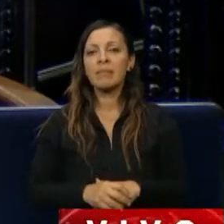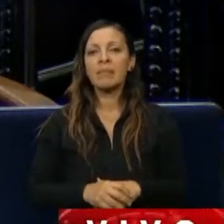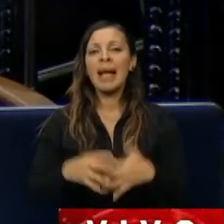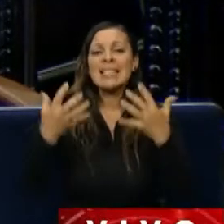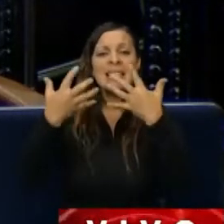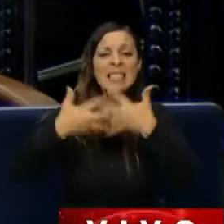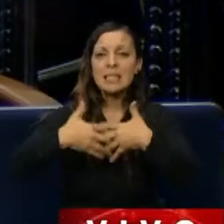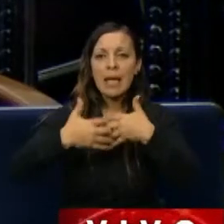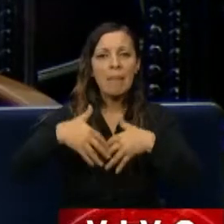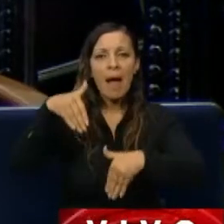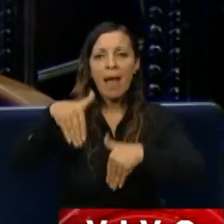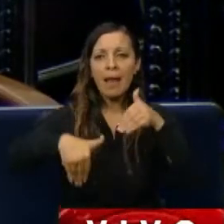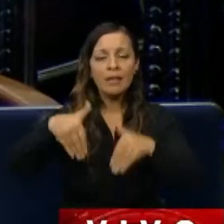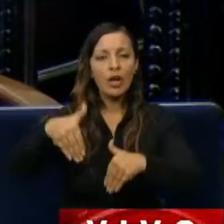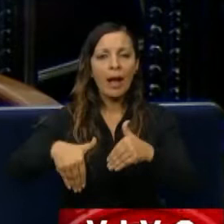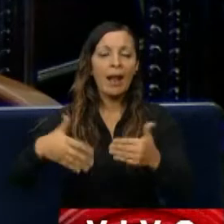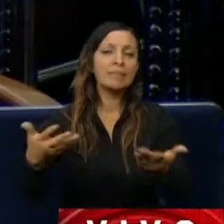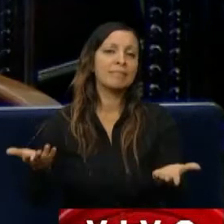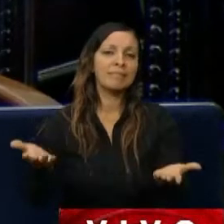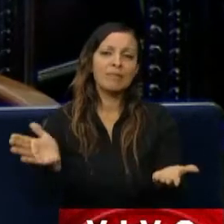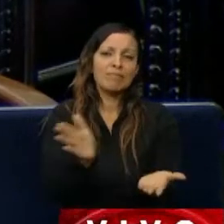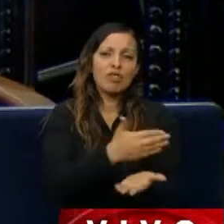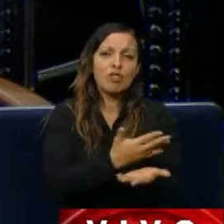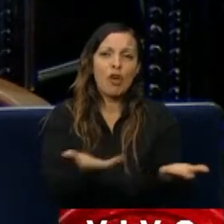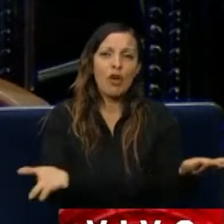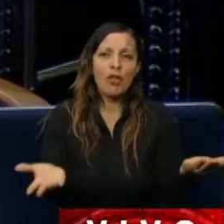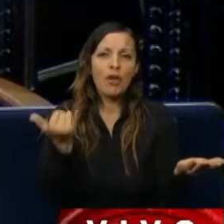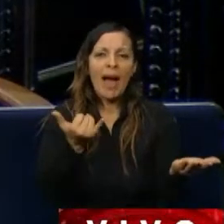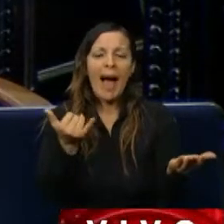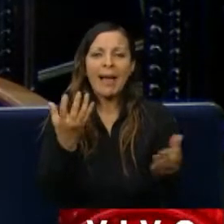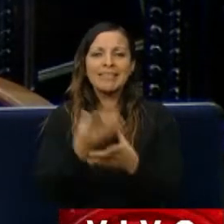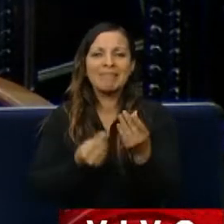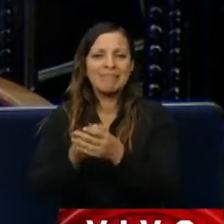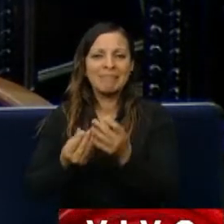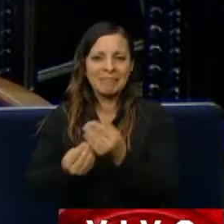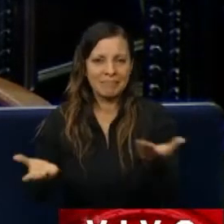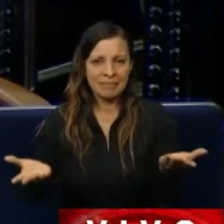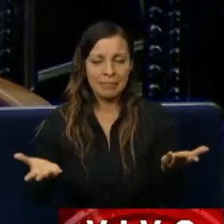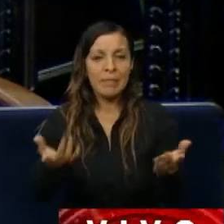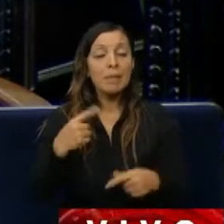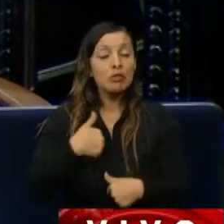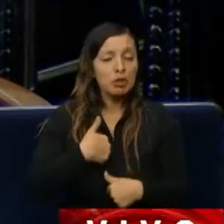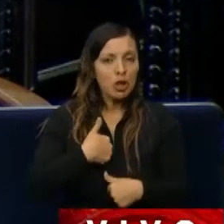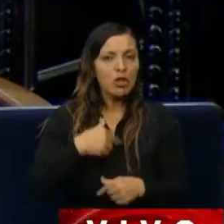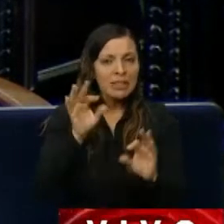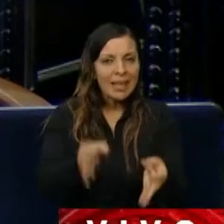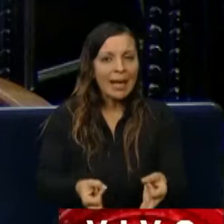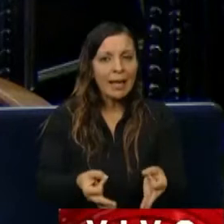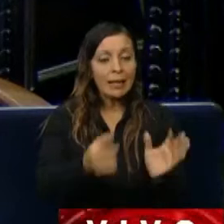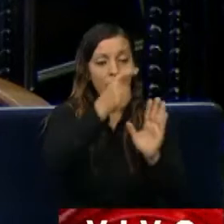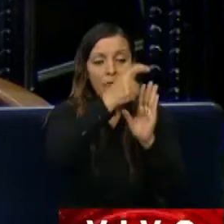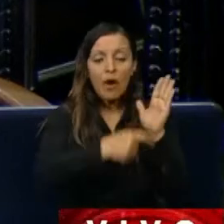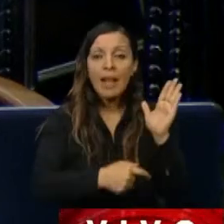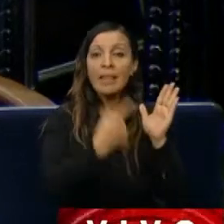sistemas electorales tienen sus bemoles, pero no tengo dudas de que la boleta